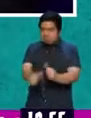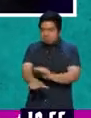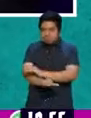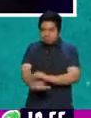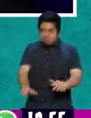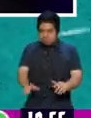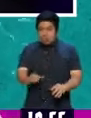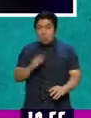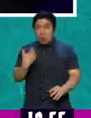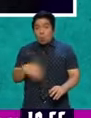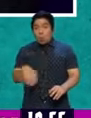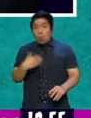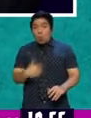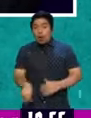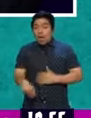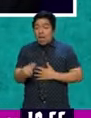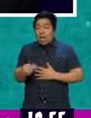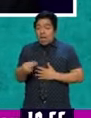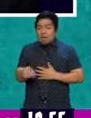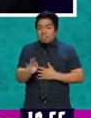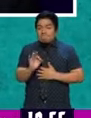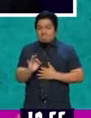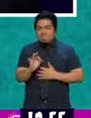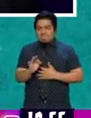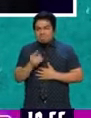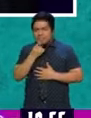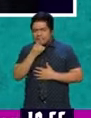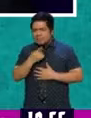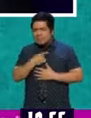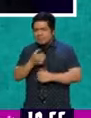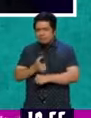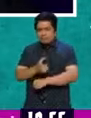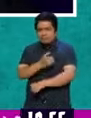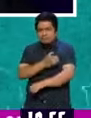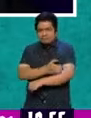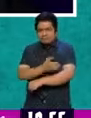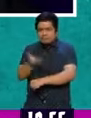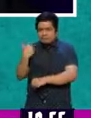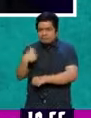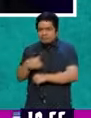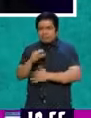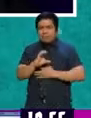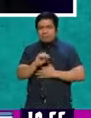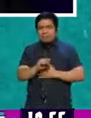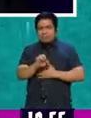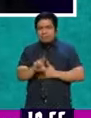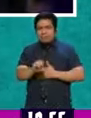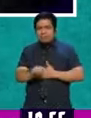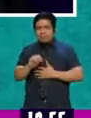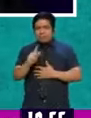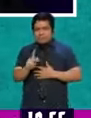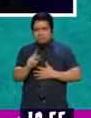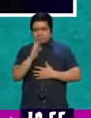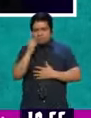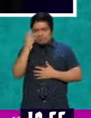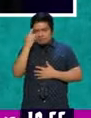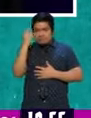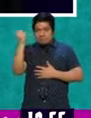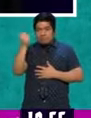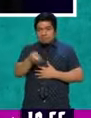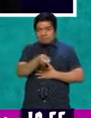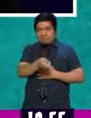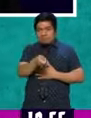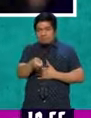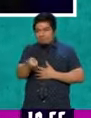fabuloso, fabuloso el nombre. Oigan, y acaban de estar con los compañeros de Capital del Rock, ¿no? Capital del Rock. Sí, un saludo,